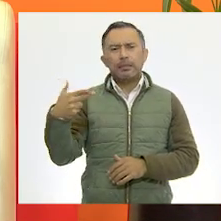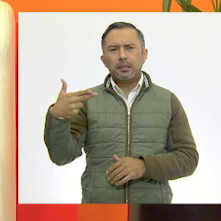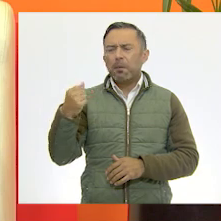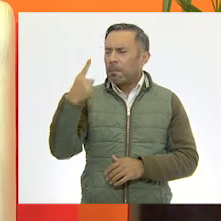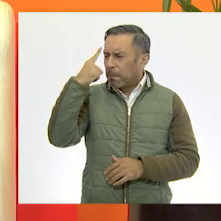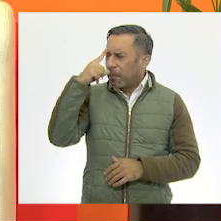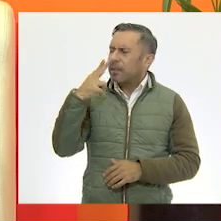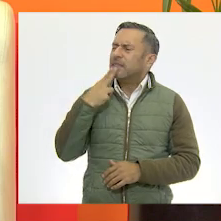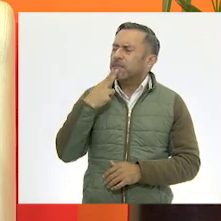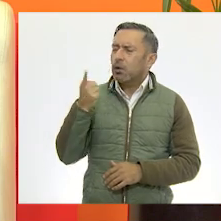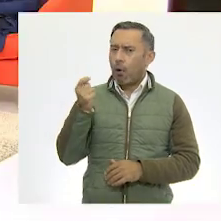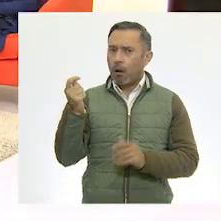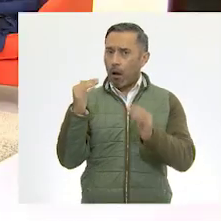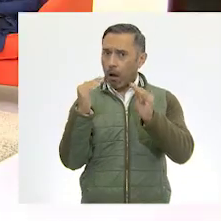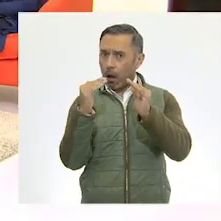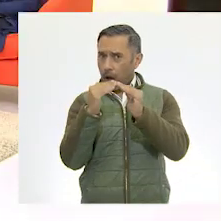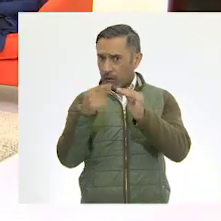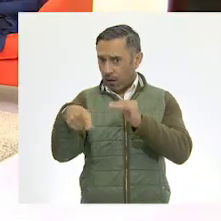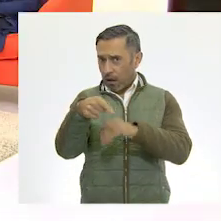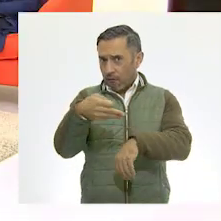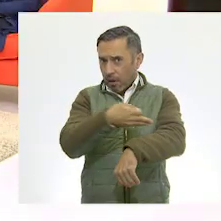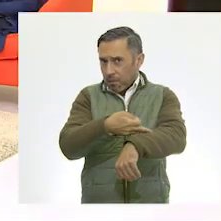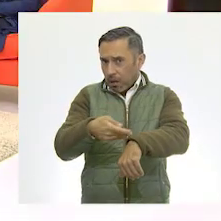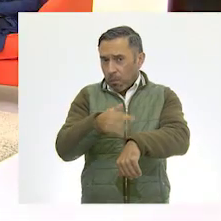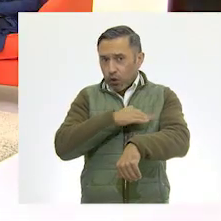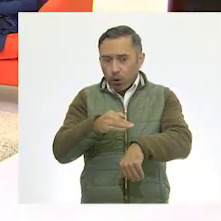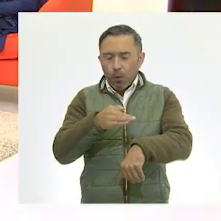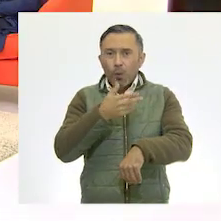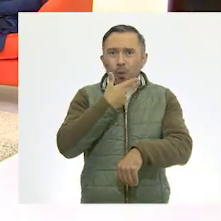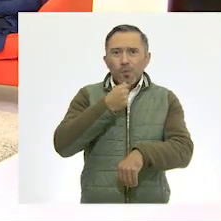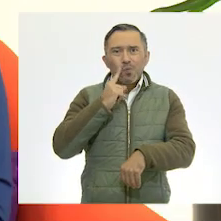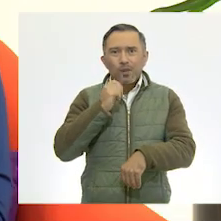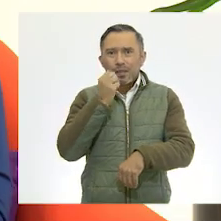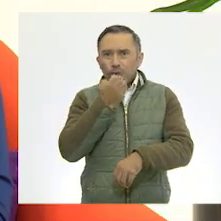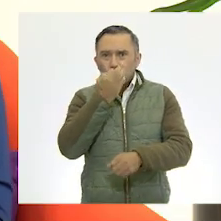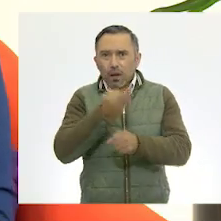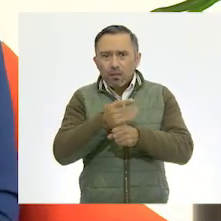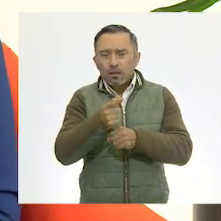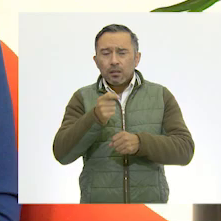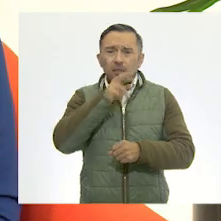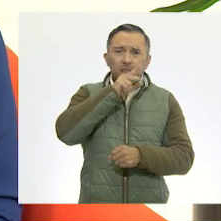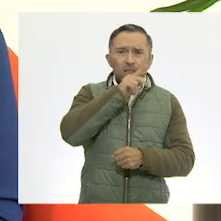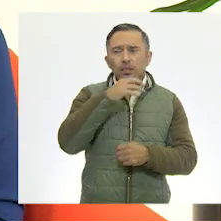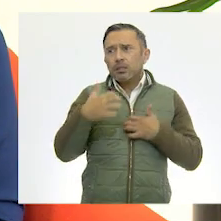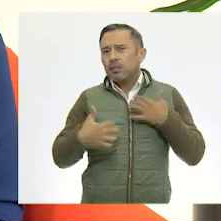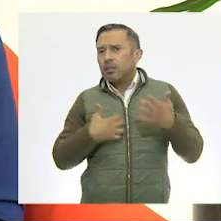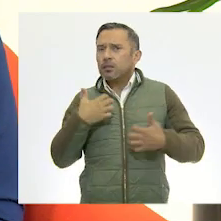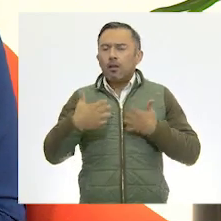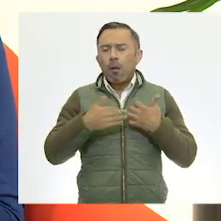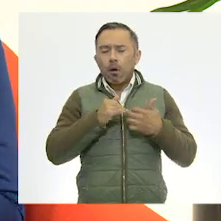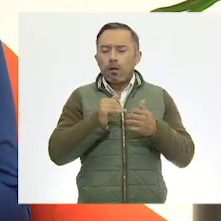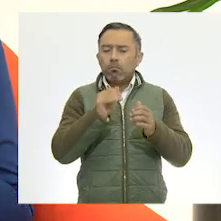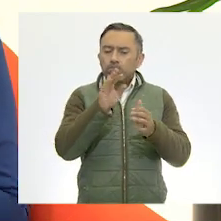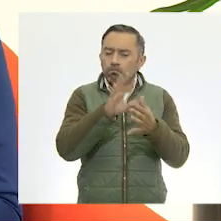para disminuir la ansiedad en el estudiante o la estudiante. Claro que sí. Este método sí fue creado justamente para